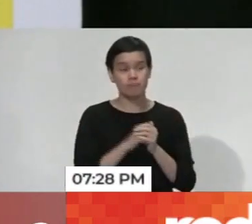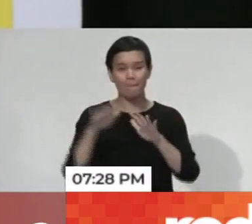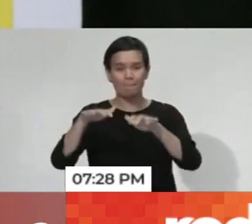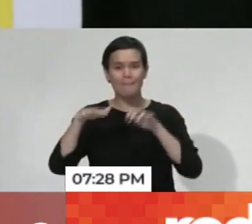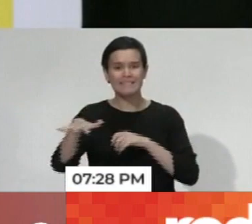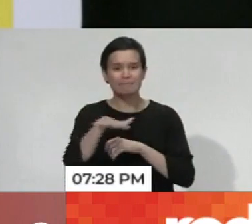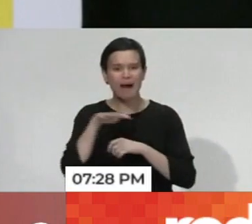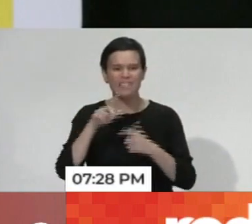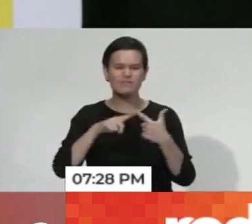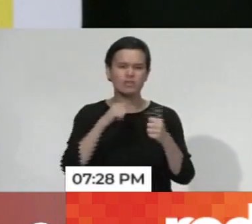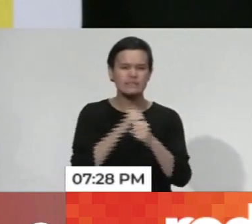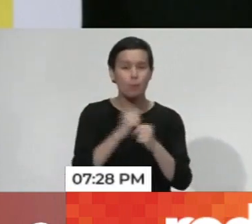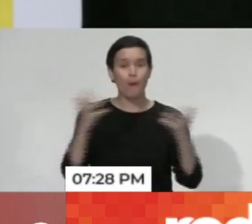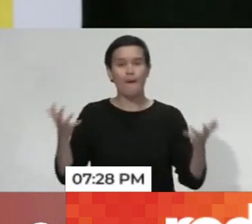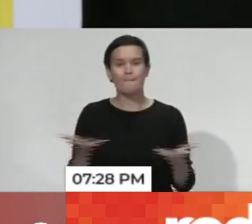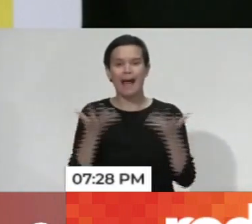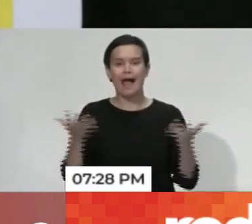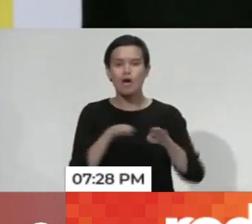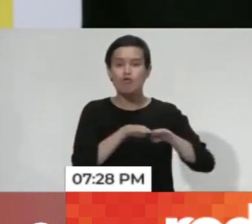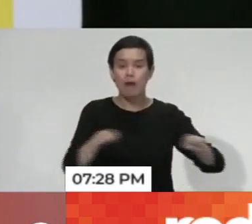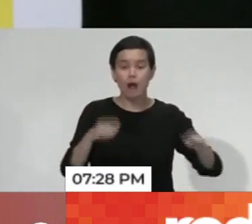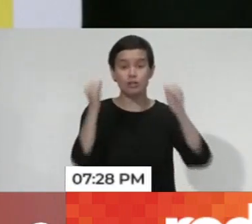y gimnasios, pueden volver a abrir.